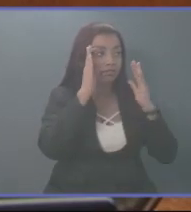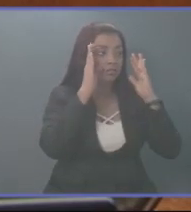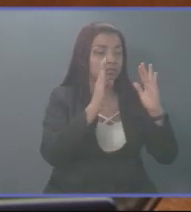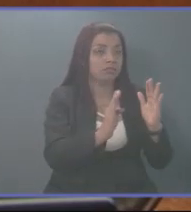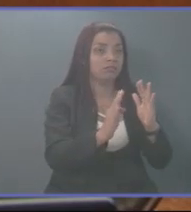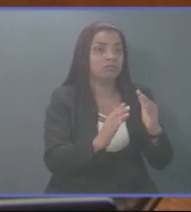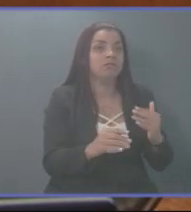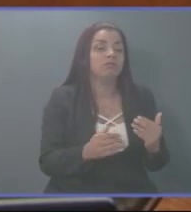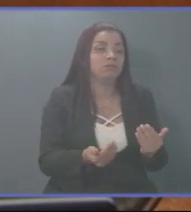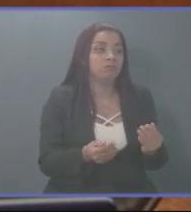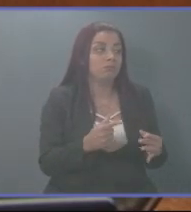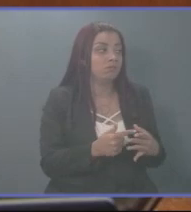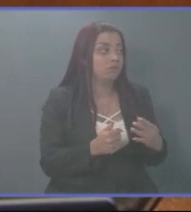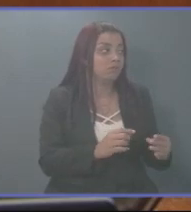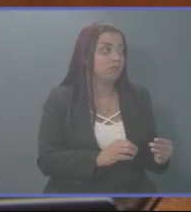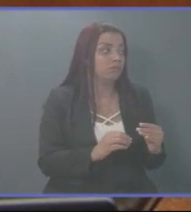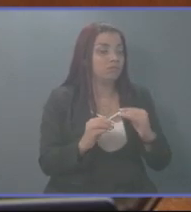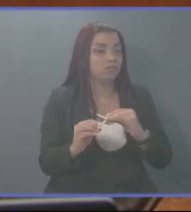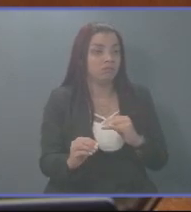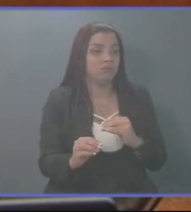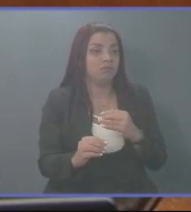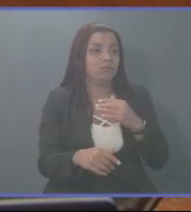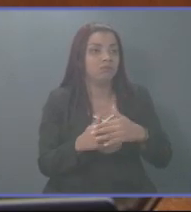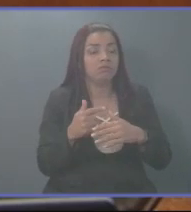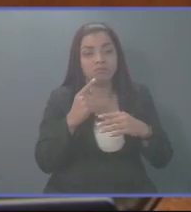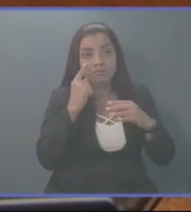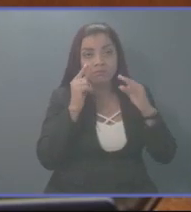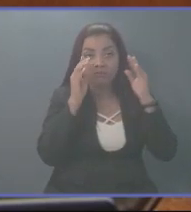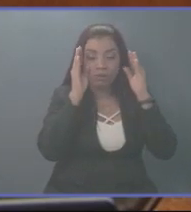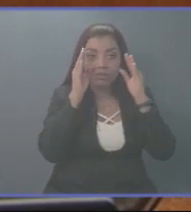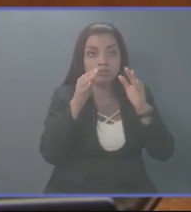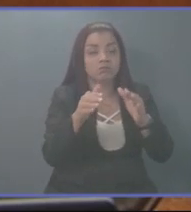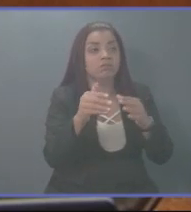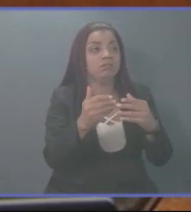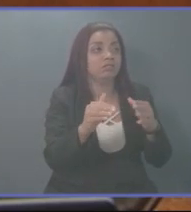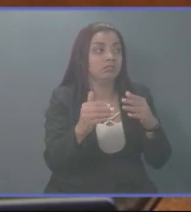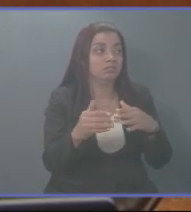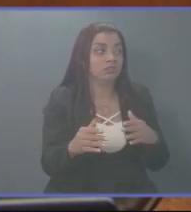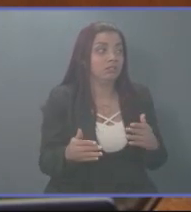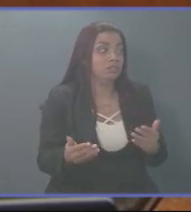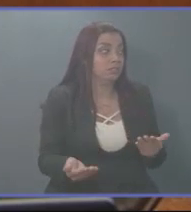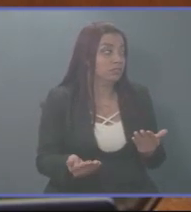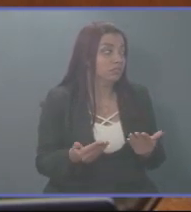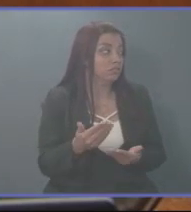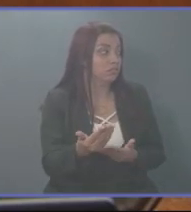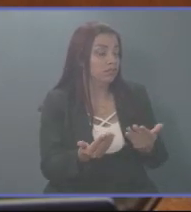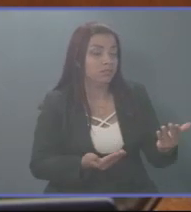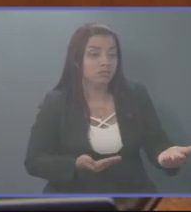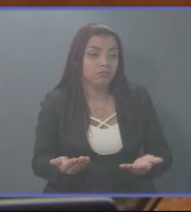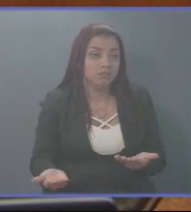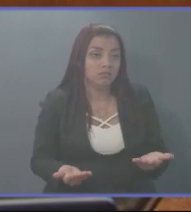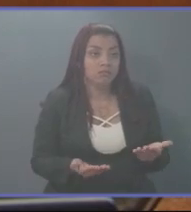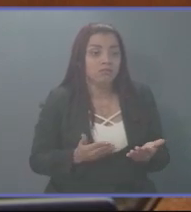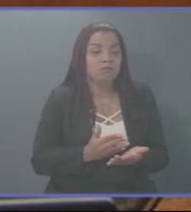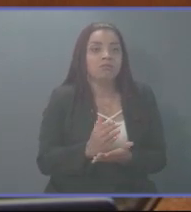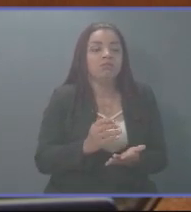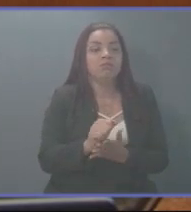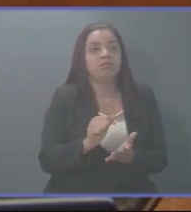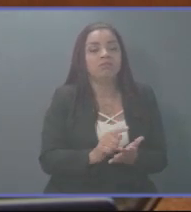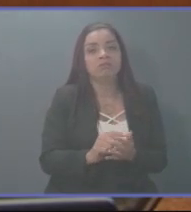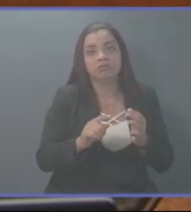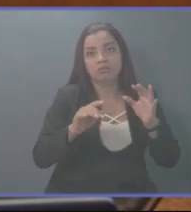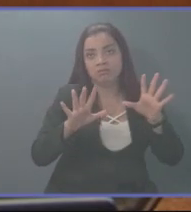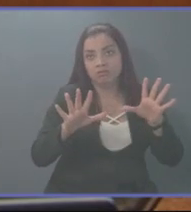desplazadas, aplicada con un enfoque diferenciado. Servicios de asistencia humanitaria, artículo